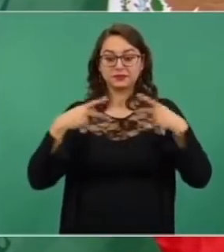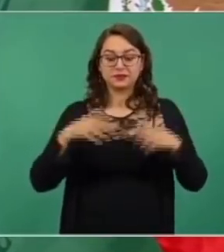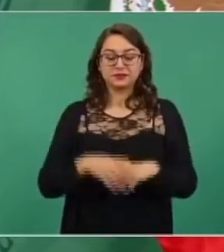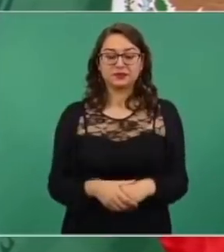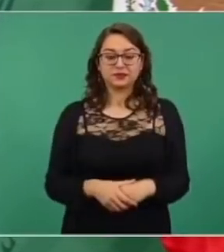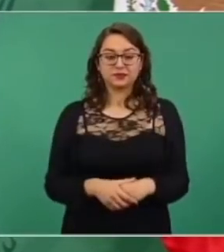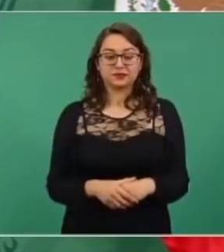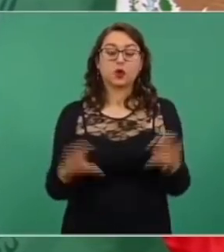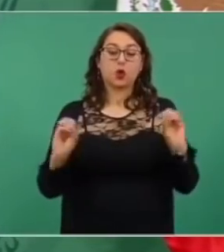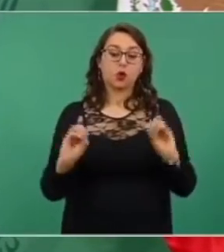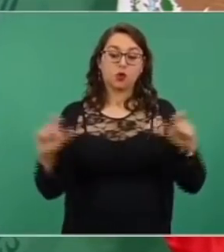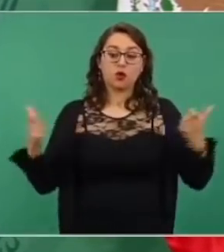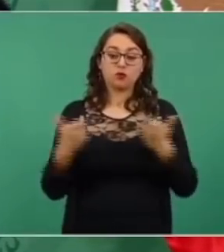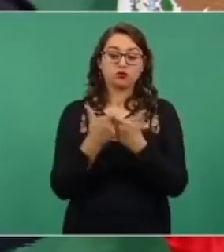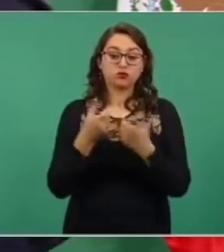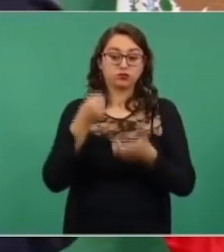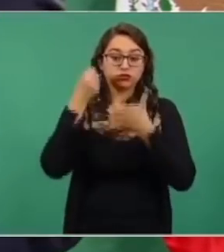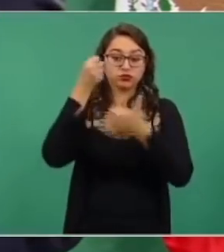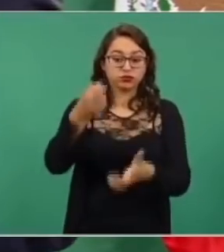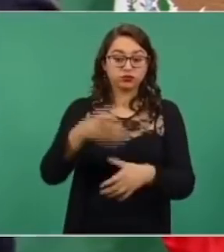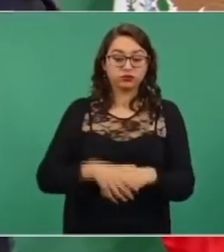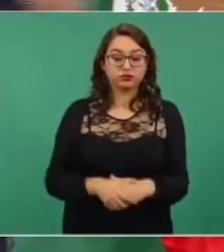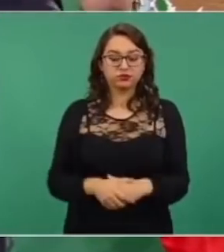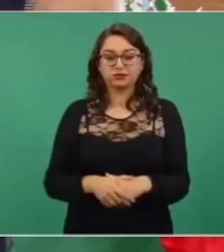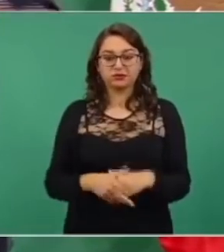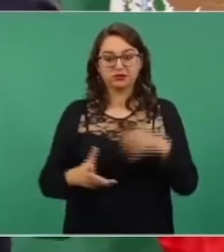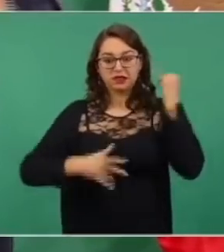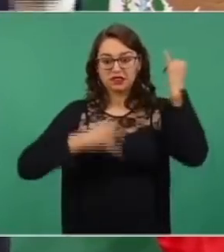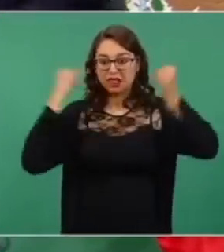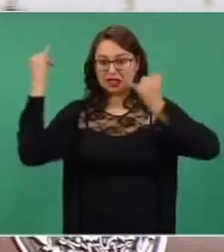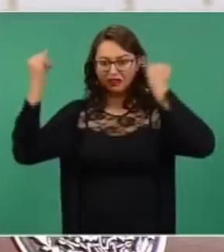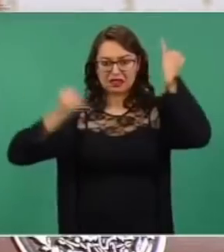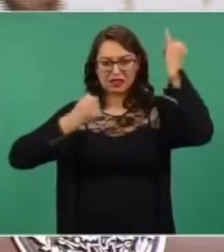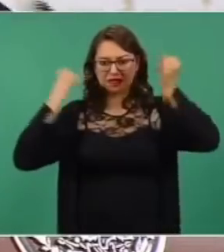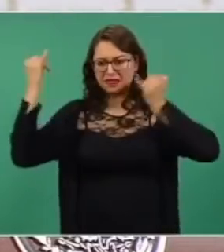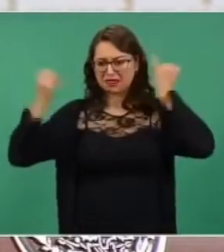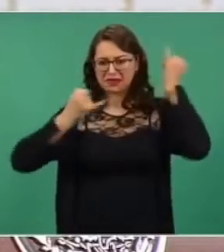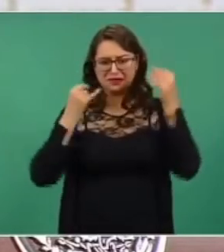en fondos de inversión. Pura especulación, porque